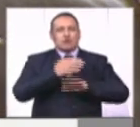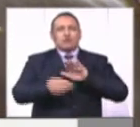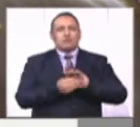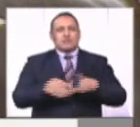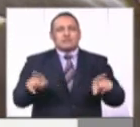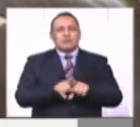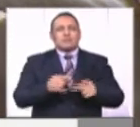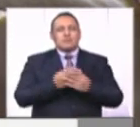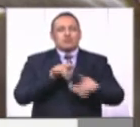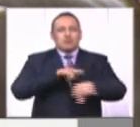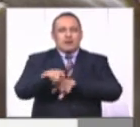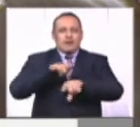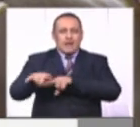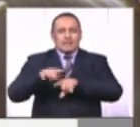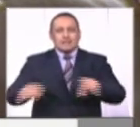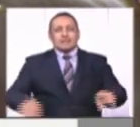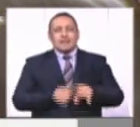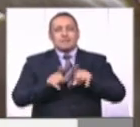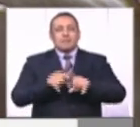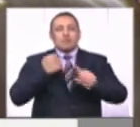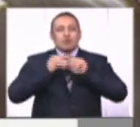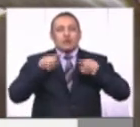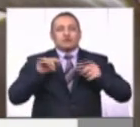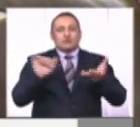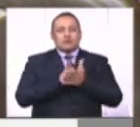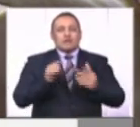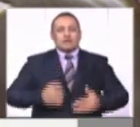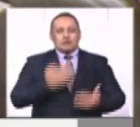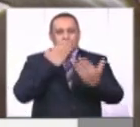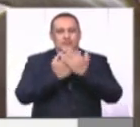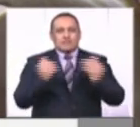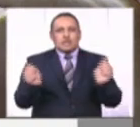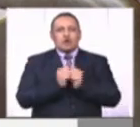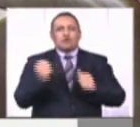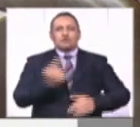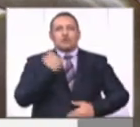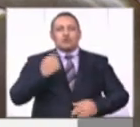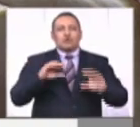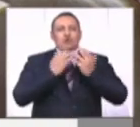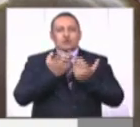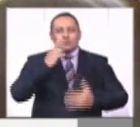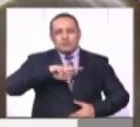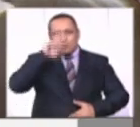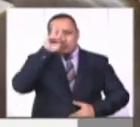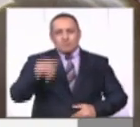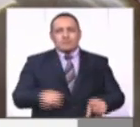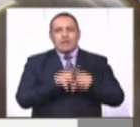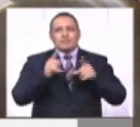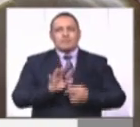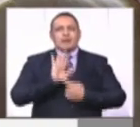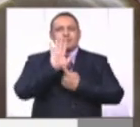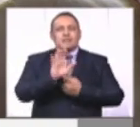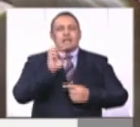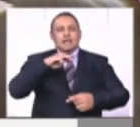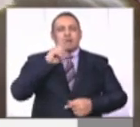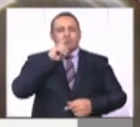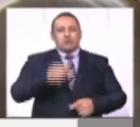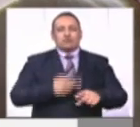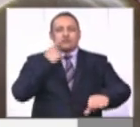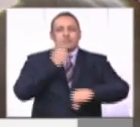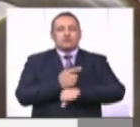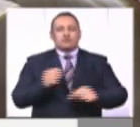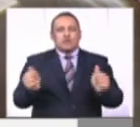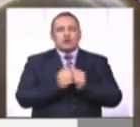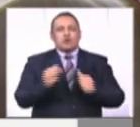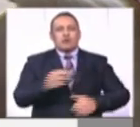y corruptor es por eso que me dirijo a la representación nacional para presentar la moción de interpelación